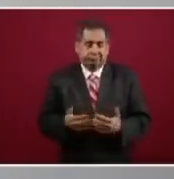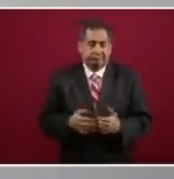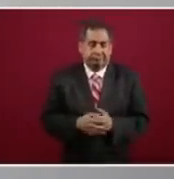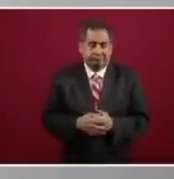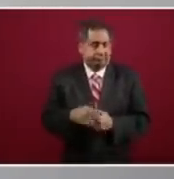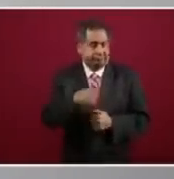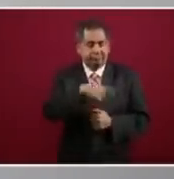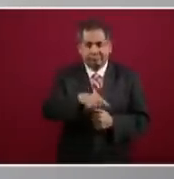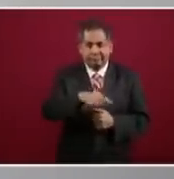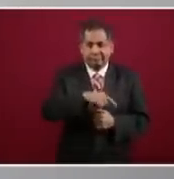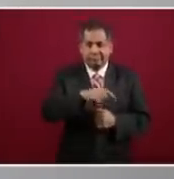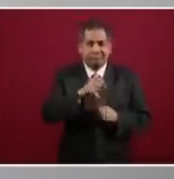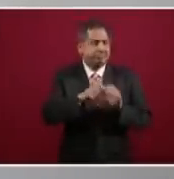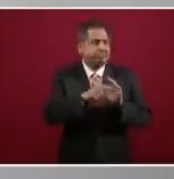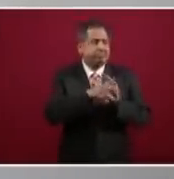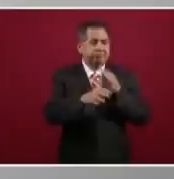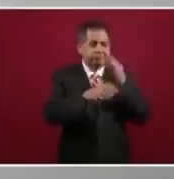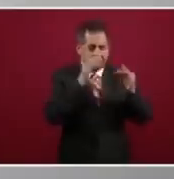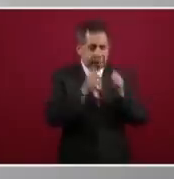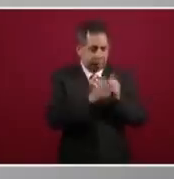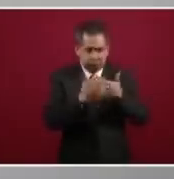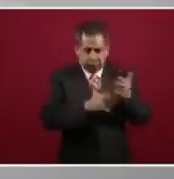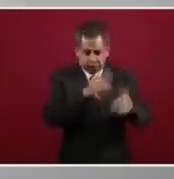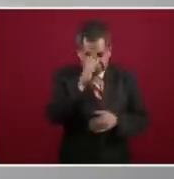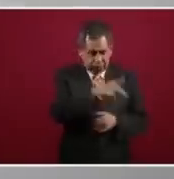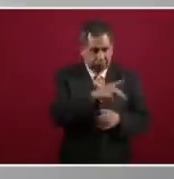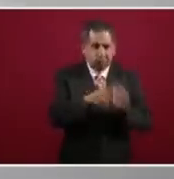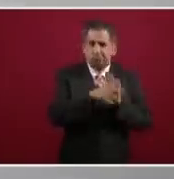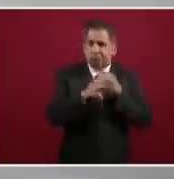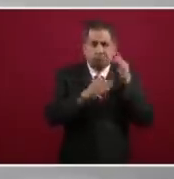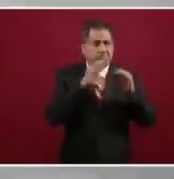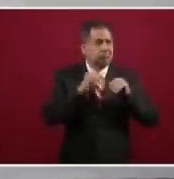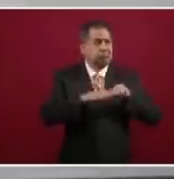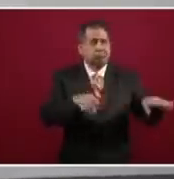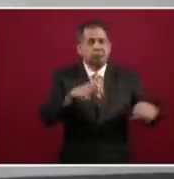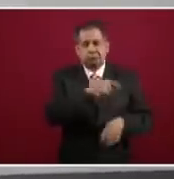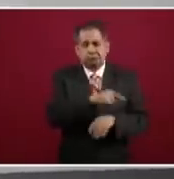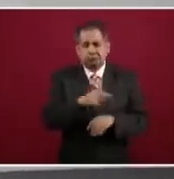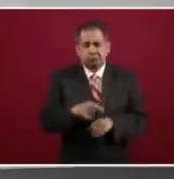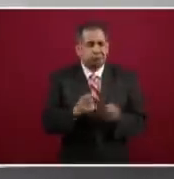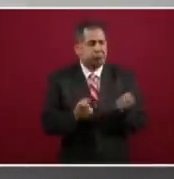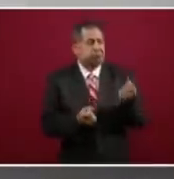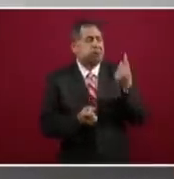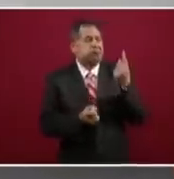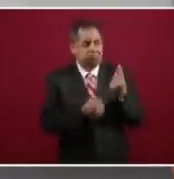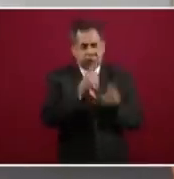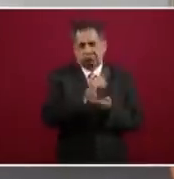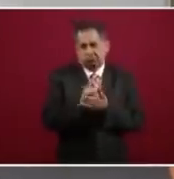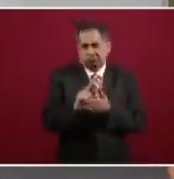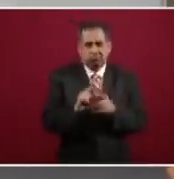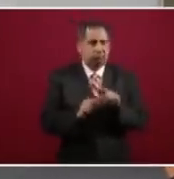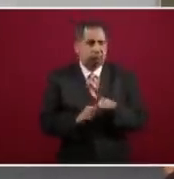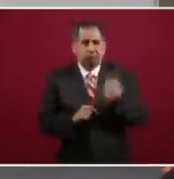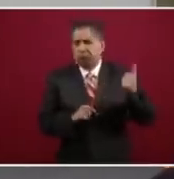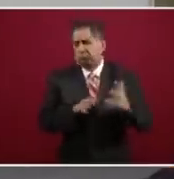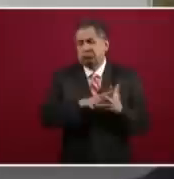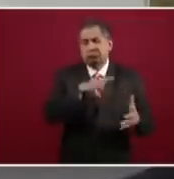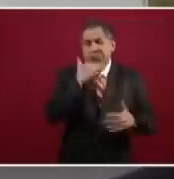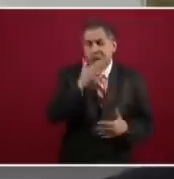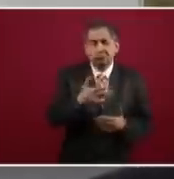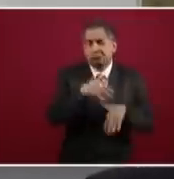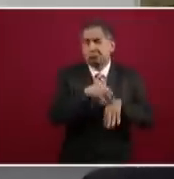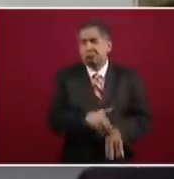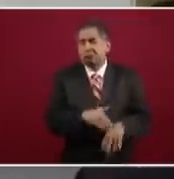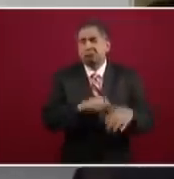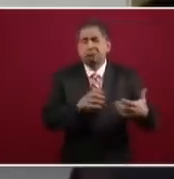el caso de los medios también con todo respeto y con honrosas excepciones- dedicaban